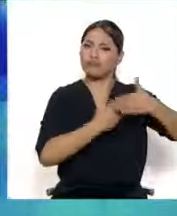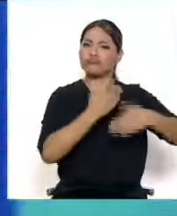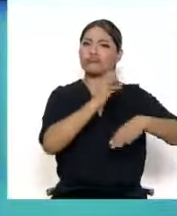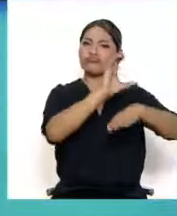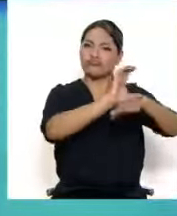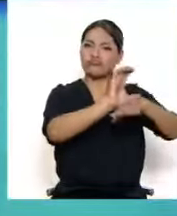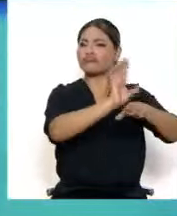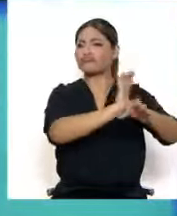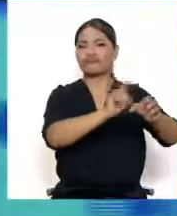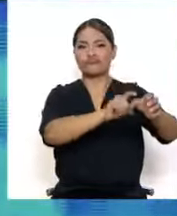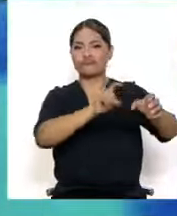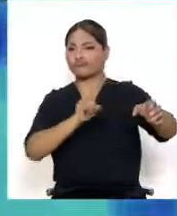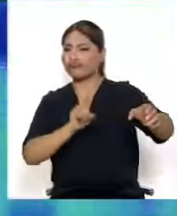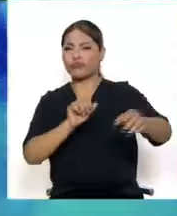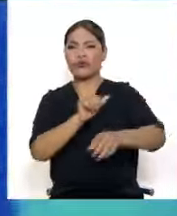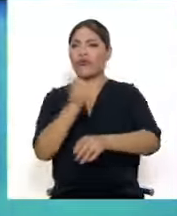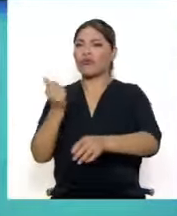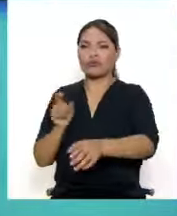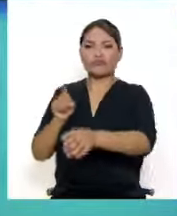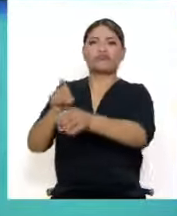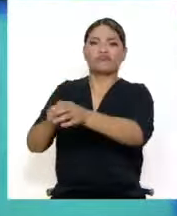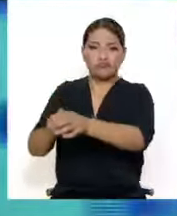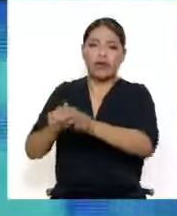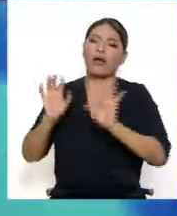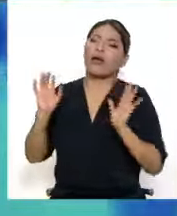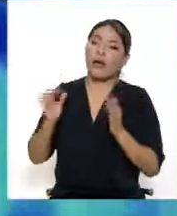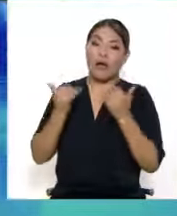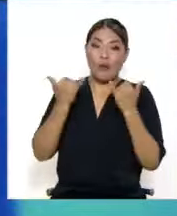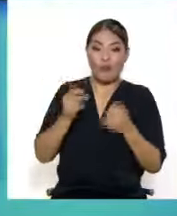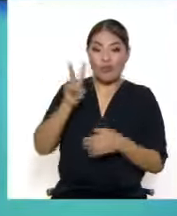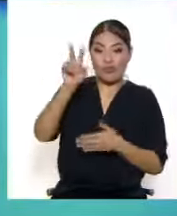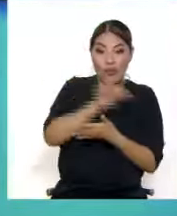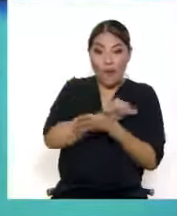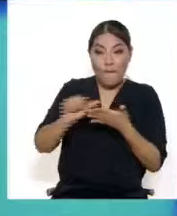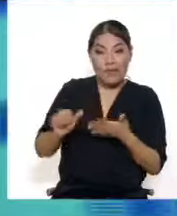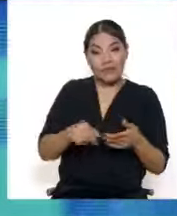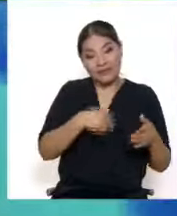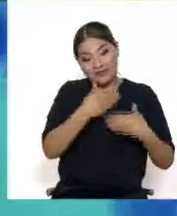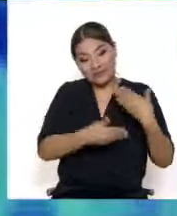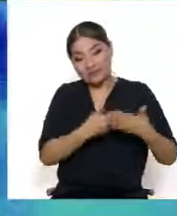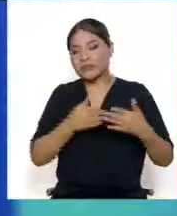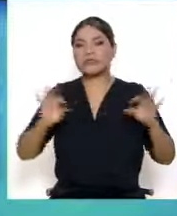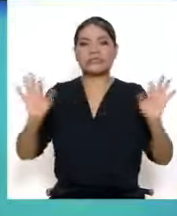el cual no jugaba, Sao Paulo. Ahora es nuevo refuerzo del Rayo Vallecano, pero llega sin actividad. Pese a